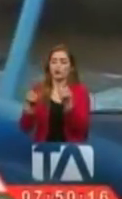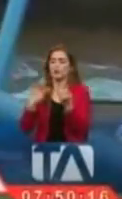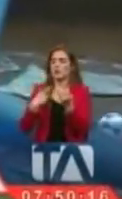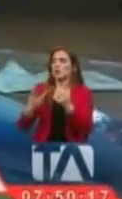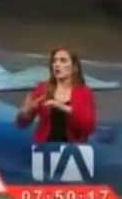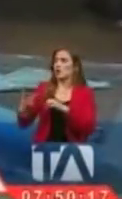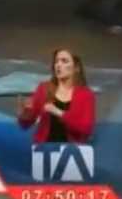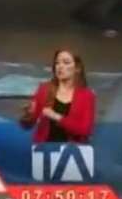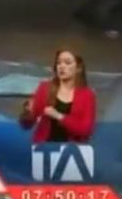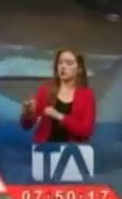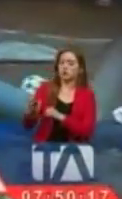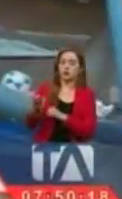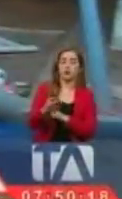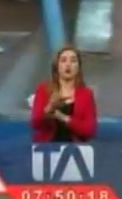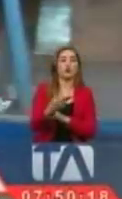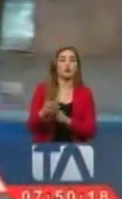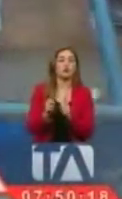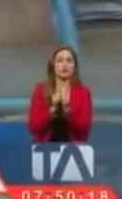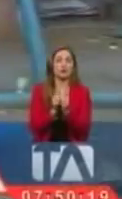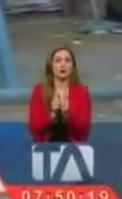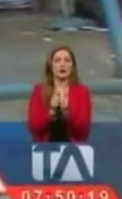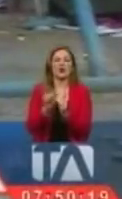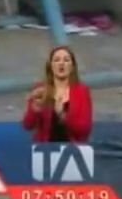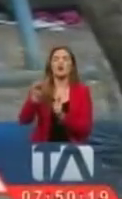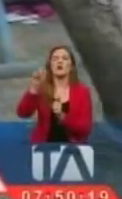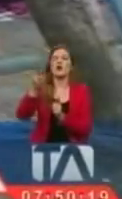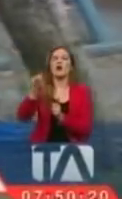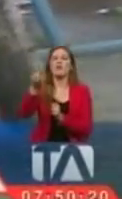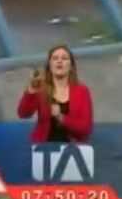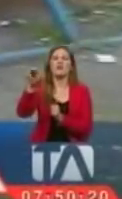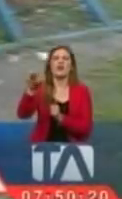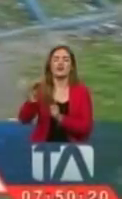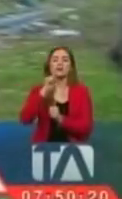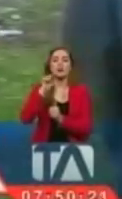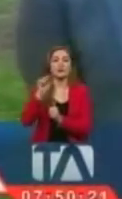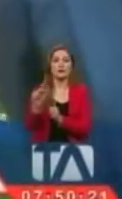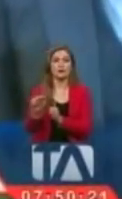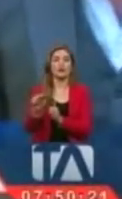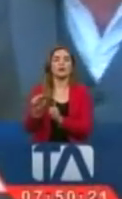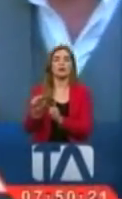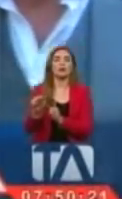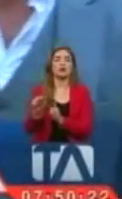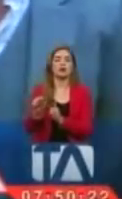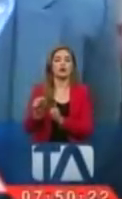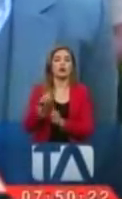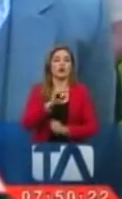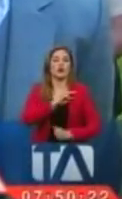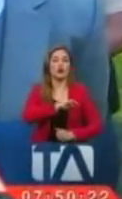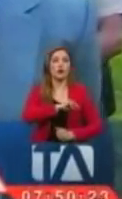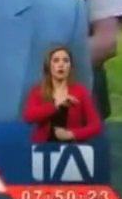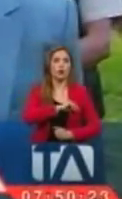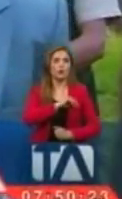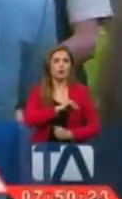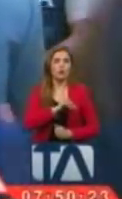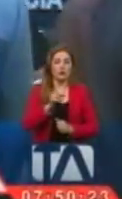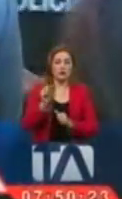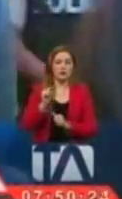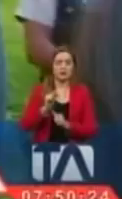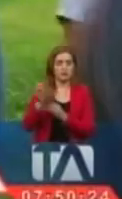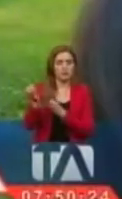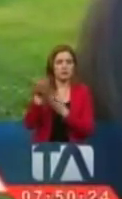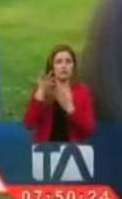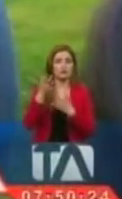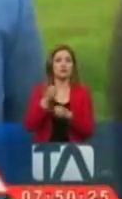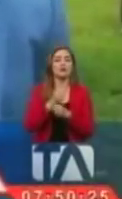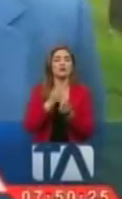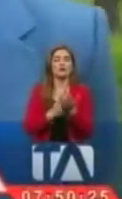crecido en este sector y está con nosotros andrés valdivieso de la empresa pública metropolitana de obras públicas para contarnos más detalles qué